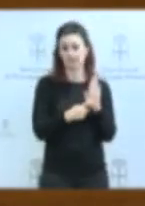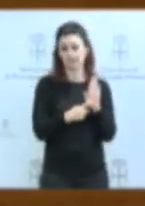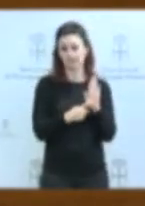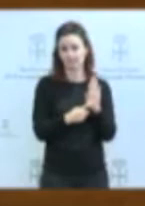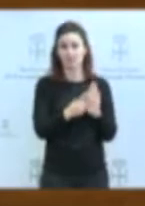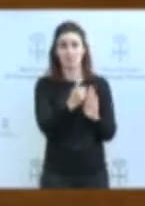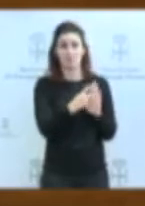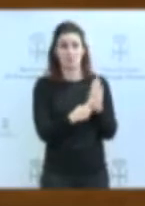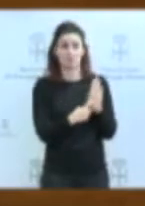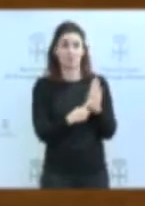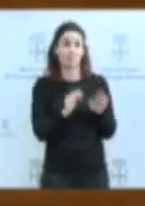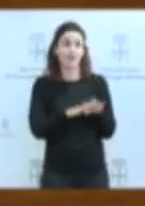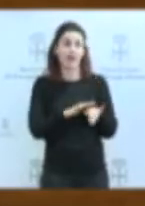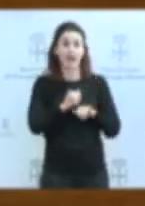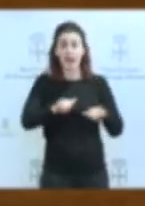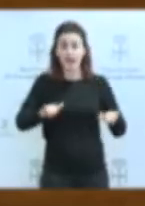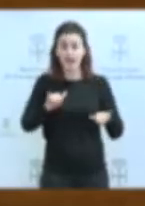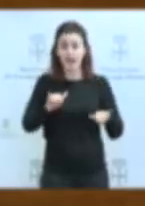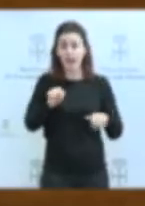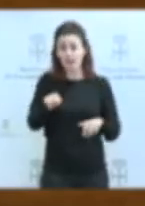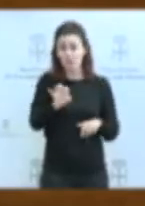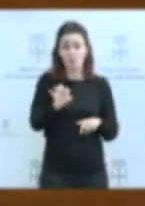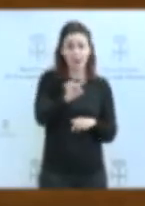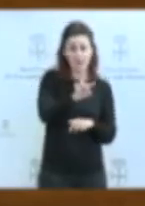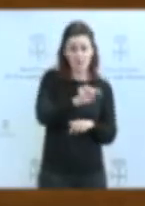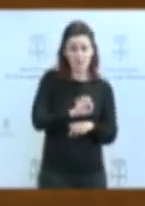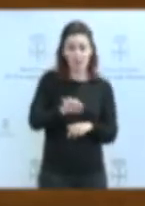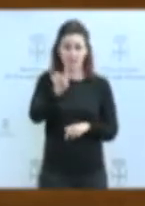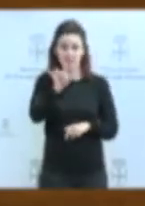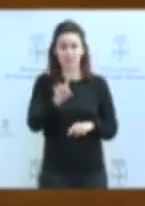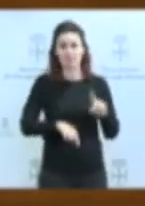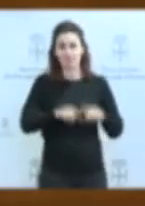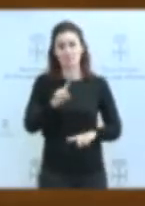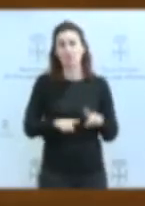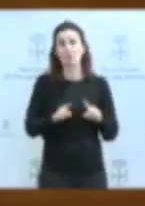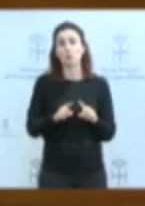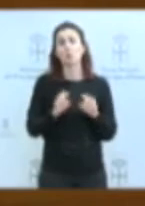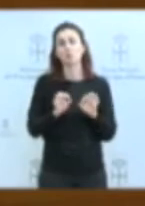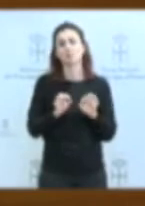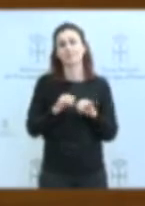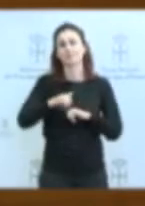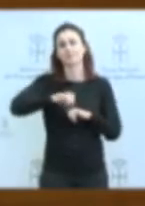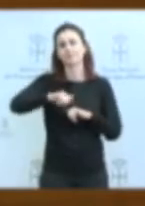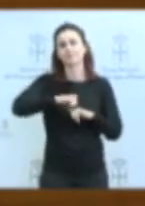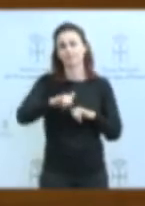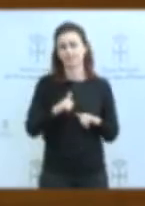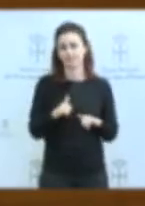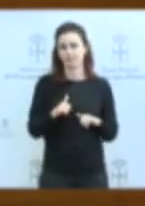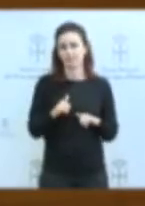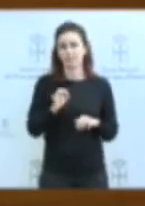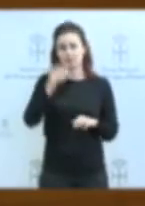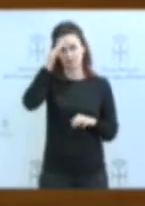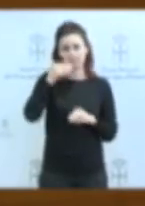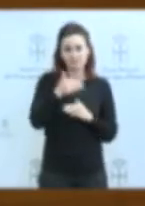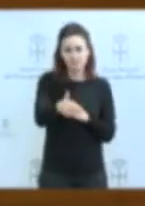de esos aeropuertos, aparte de los volúmenes de tráfico, las expectativas en función de los mercados turísticos, le confirmo